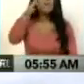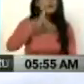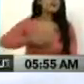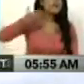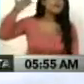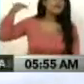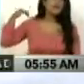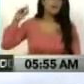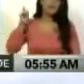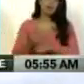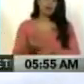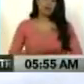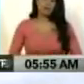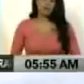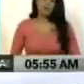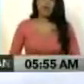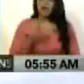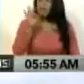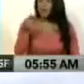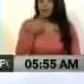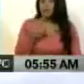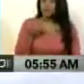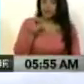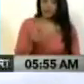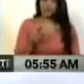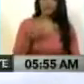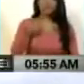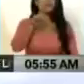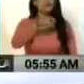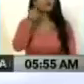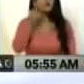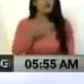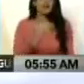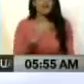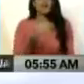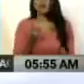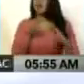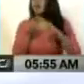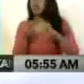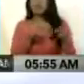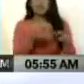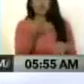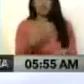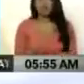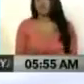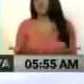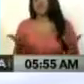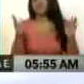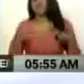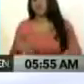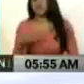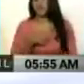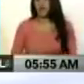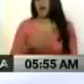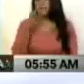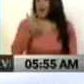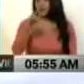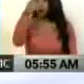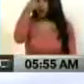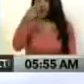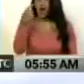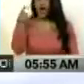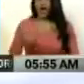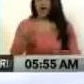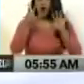importante, y el que no la use, como tú comentabas, es no saber y conocer la historia e irse por otro camino, claro, antipatriótico. Y aparte que